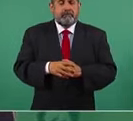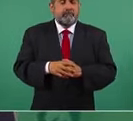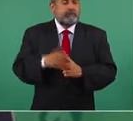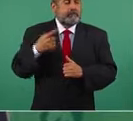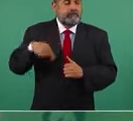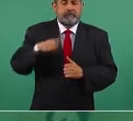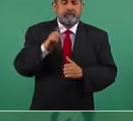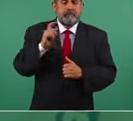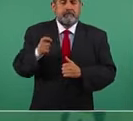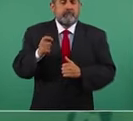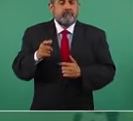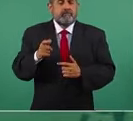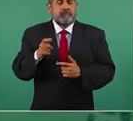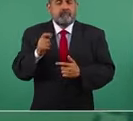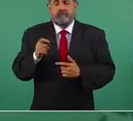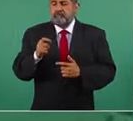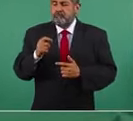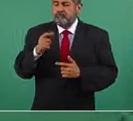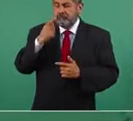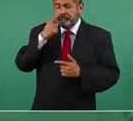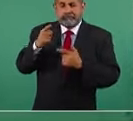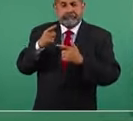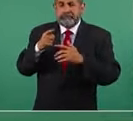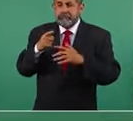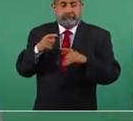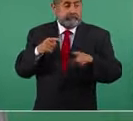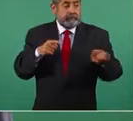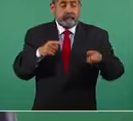están a favor de un cambio verdadero